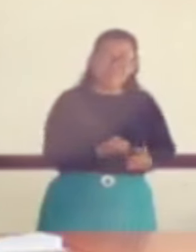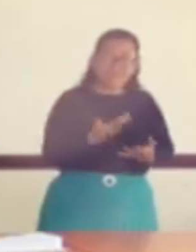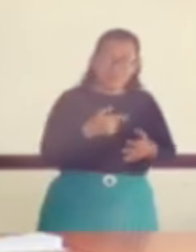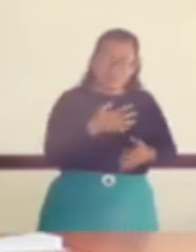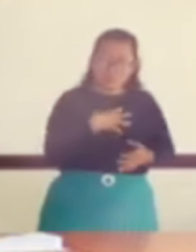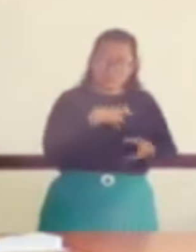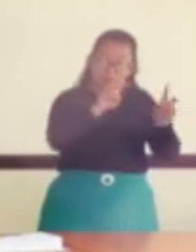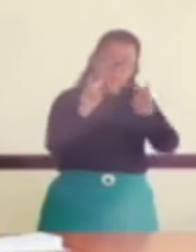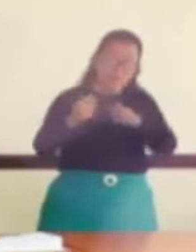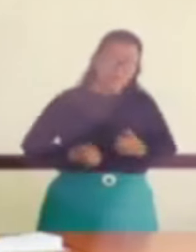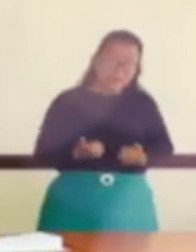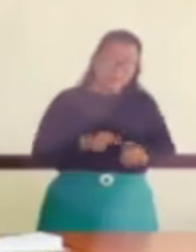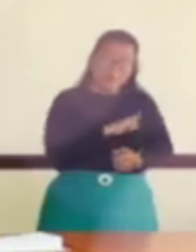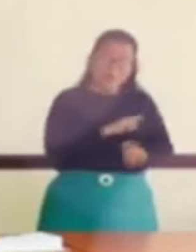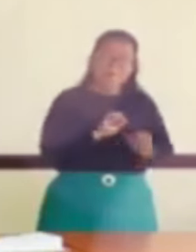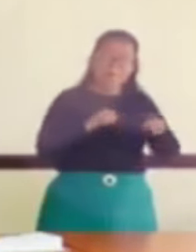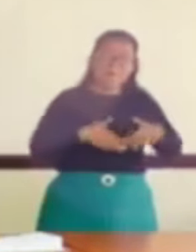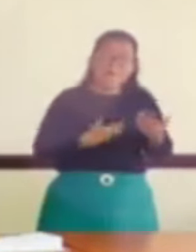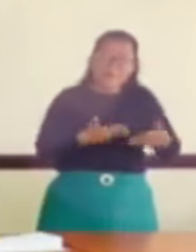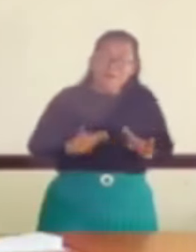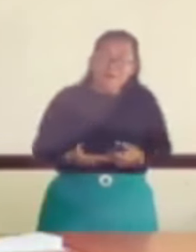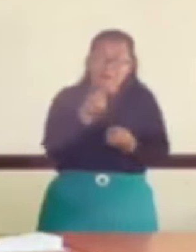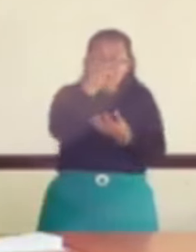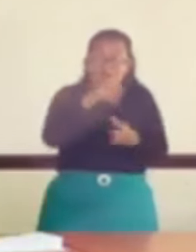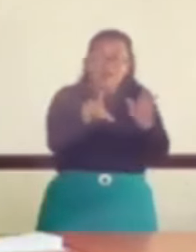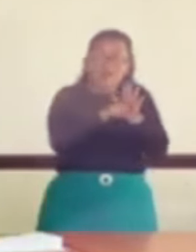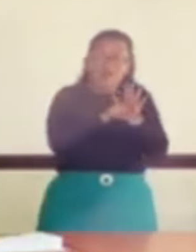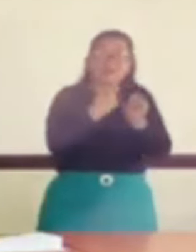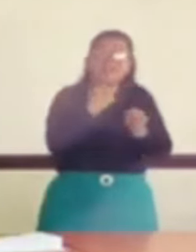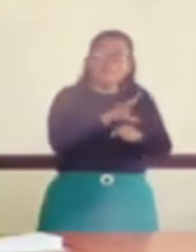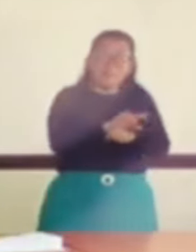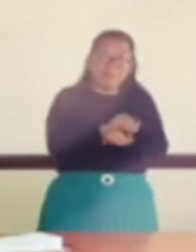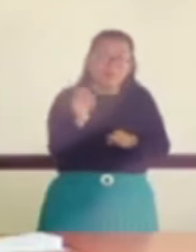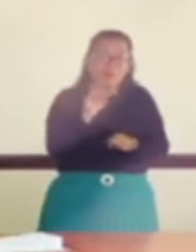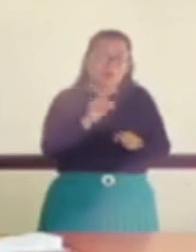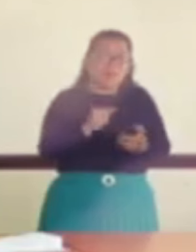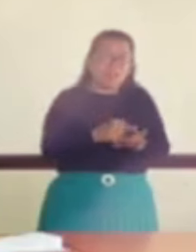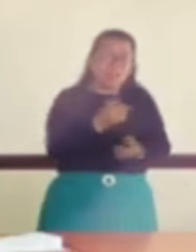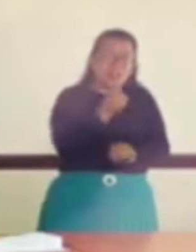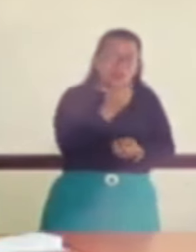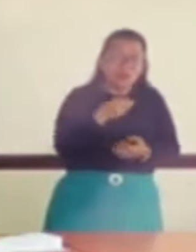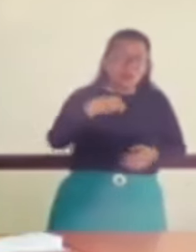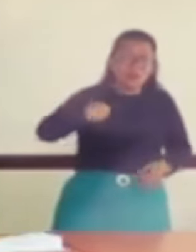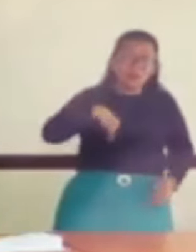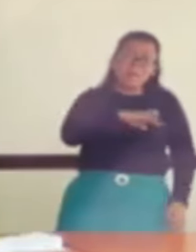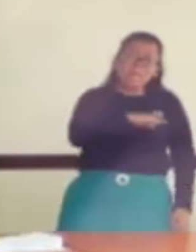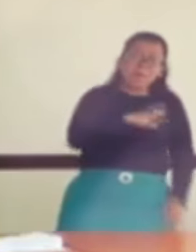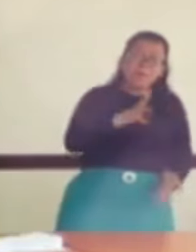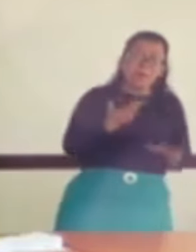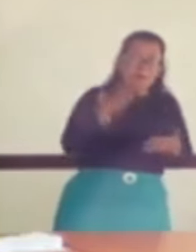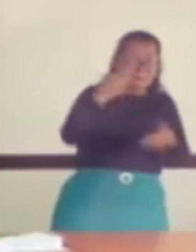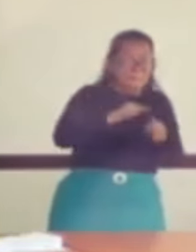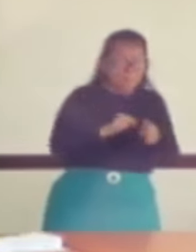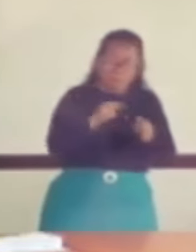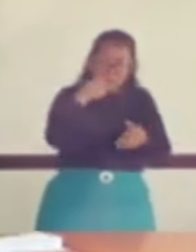podemos aportar la información que la ley nos permite. Hasta dónde llega la investigación del MP, estoy seguro que va a llegar bastante